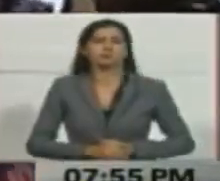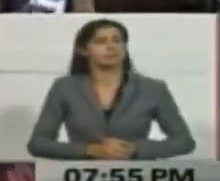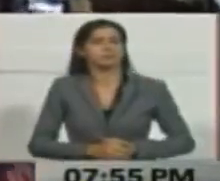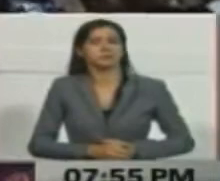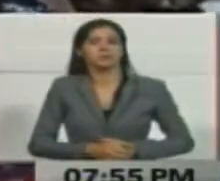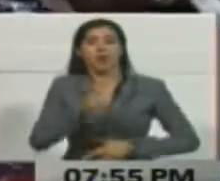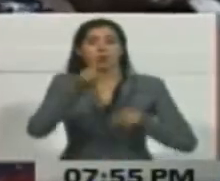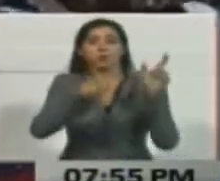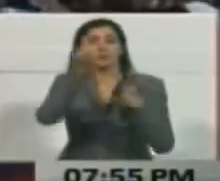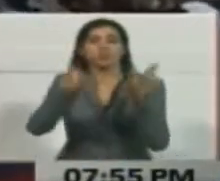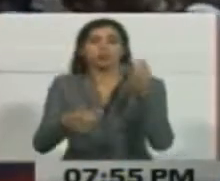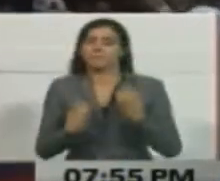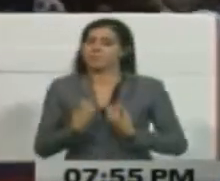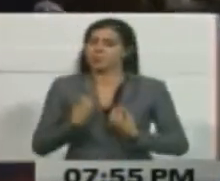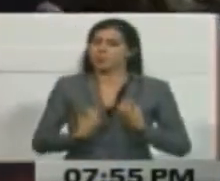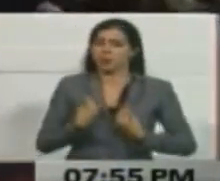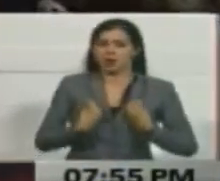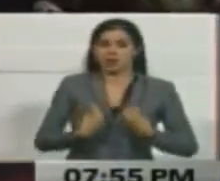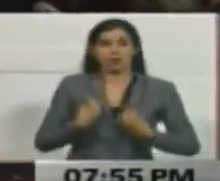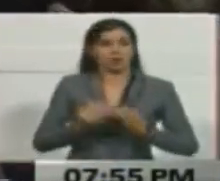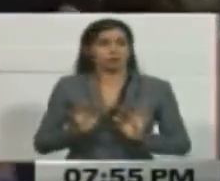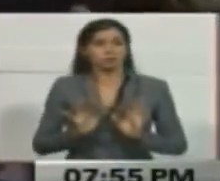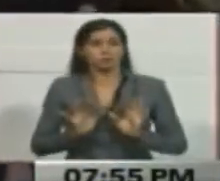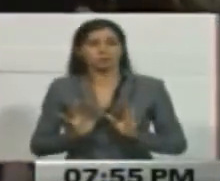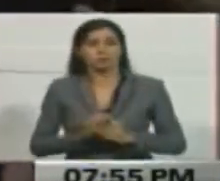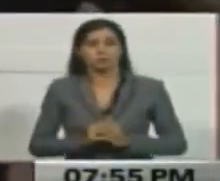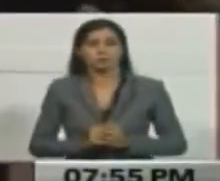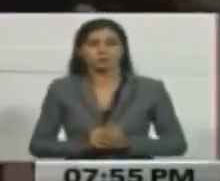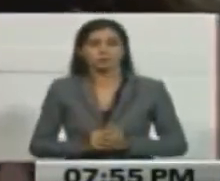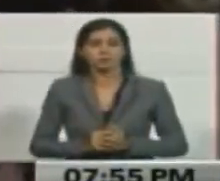Hay gente que se preocupa,